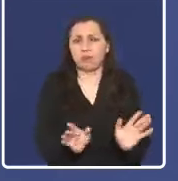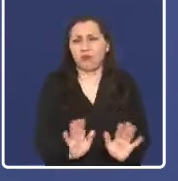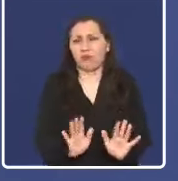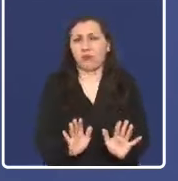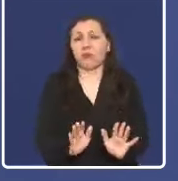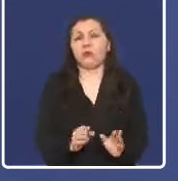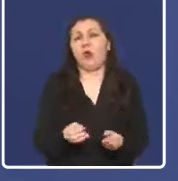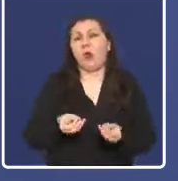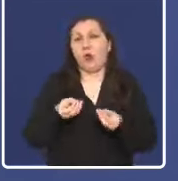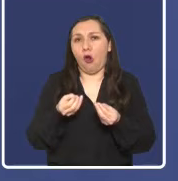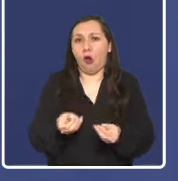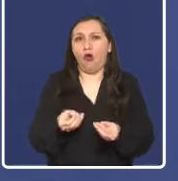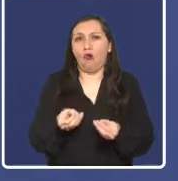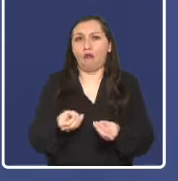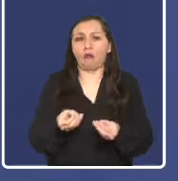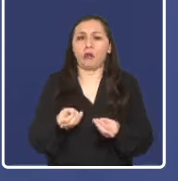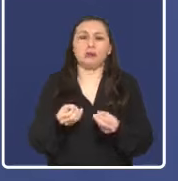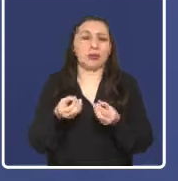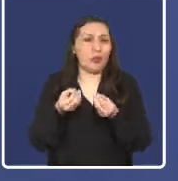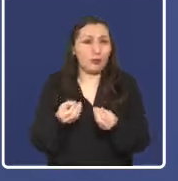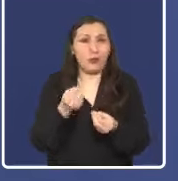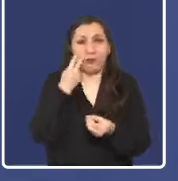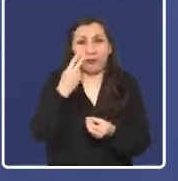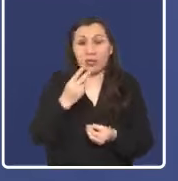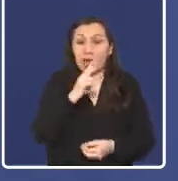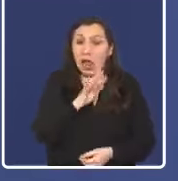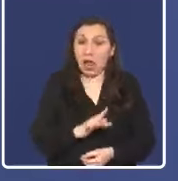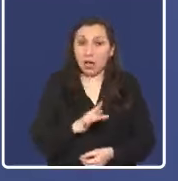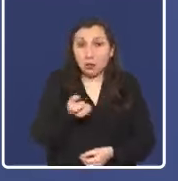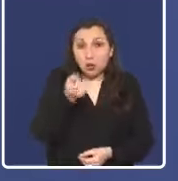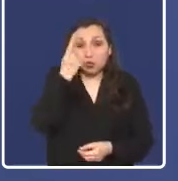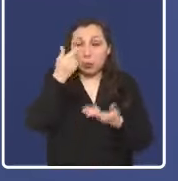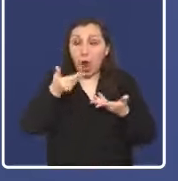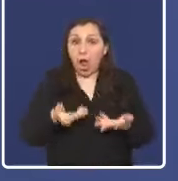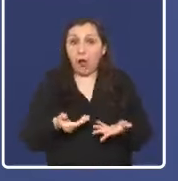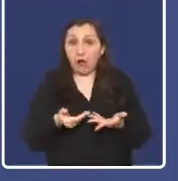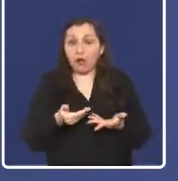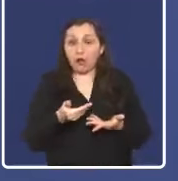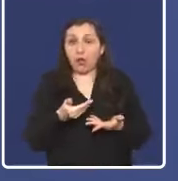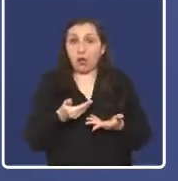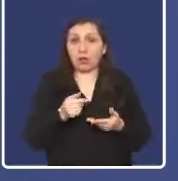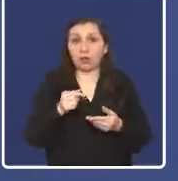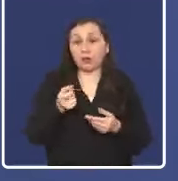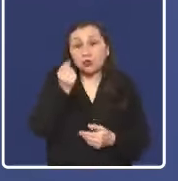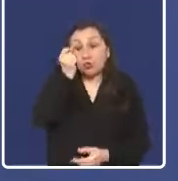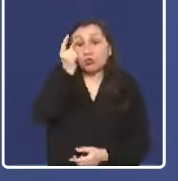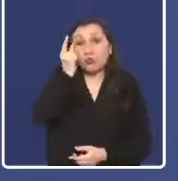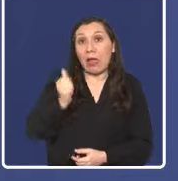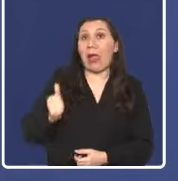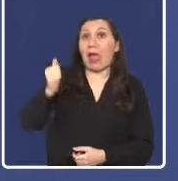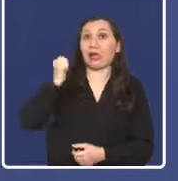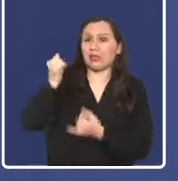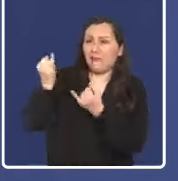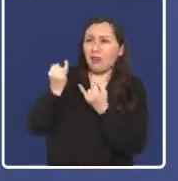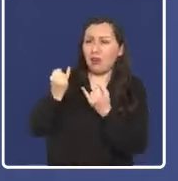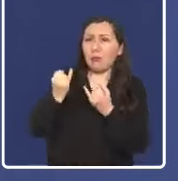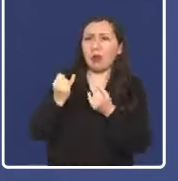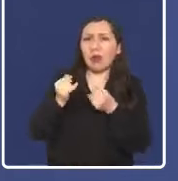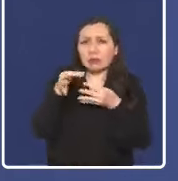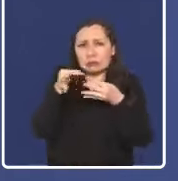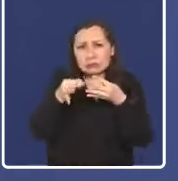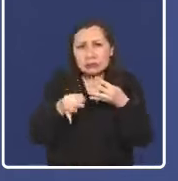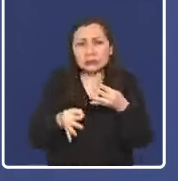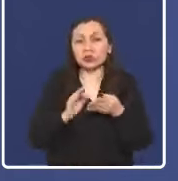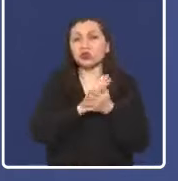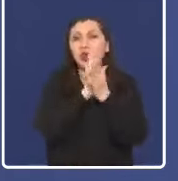Por lo tanto, es evidente. Es evidente, dadas las características que conocemos hoy día y que conocimos ayer, el detalle, o cuando se